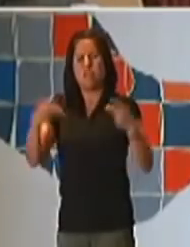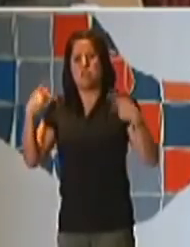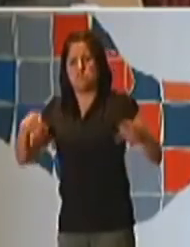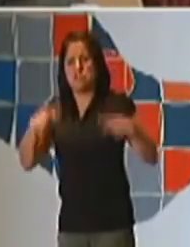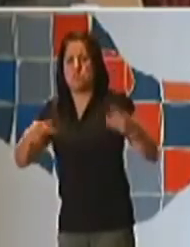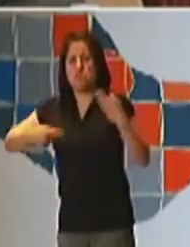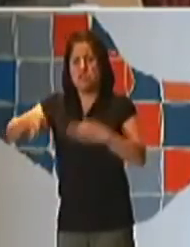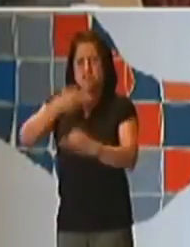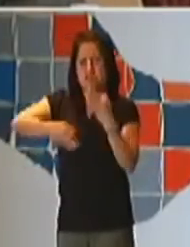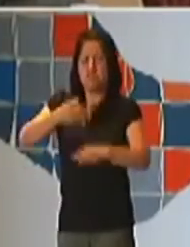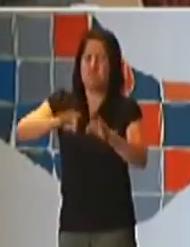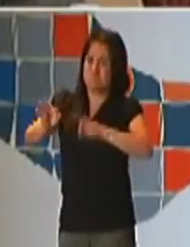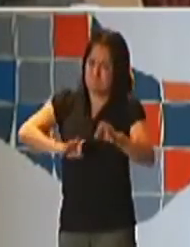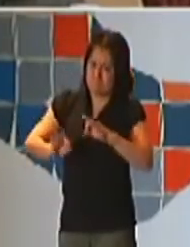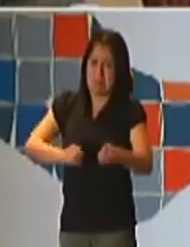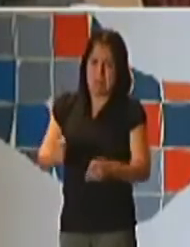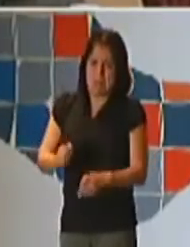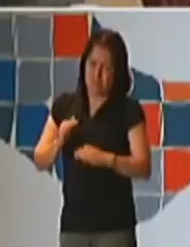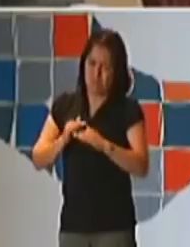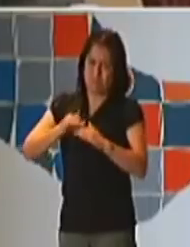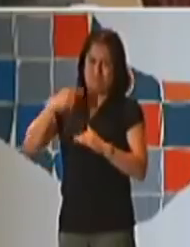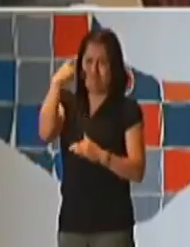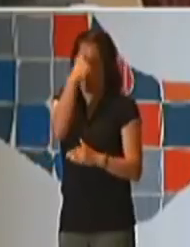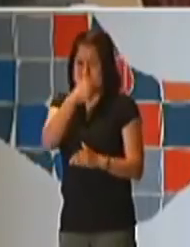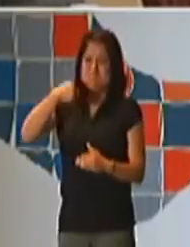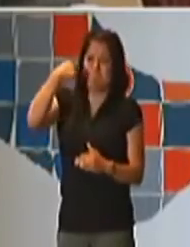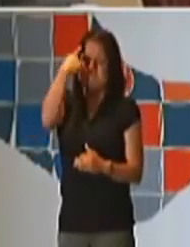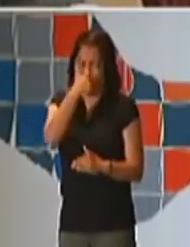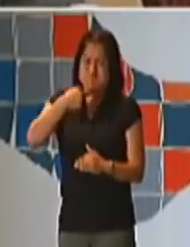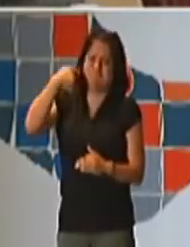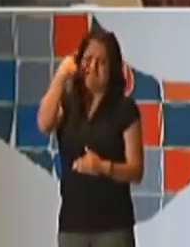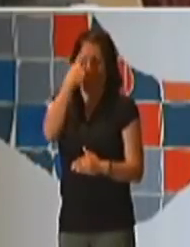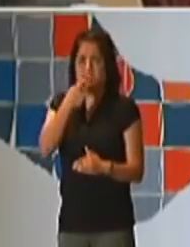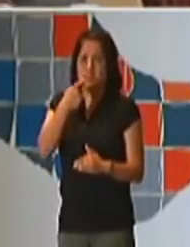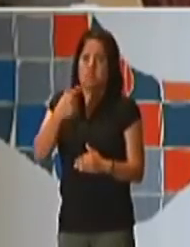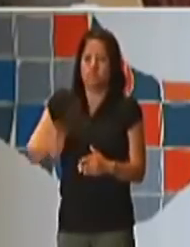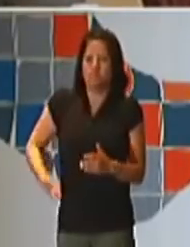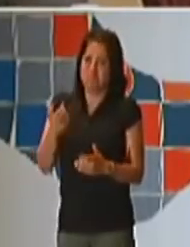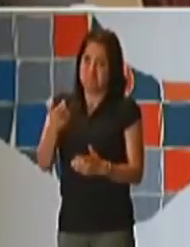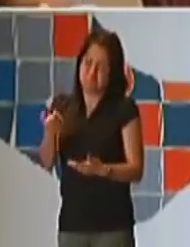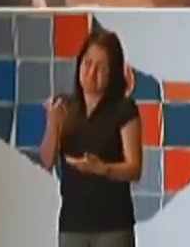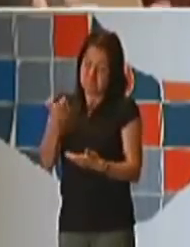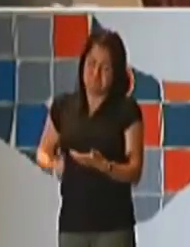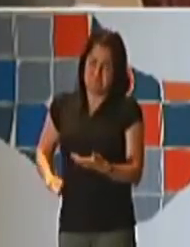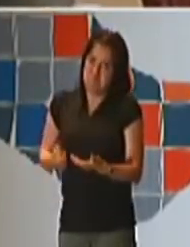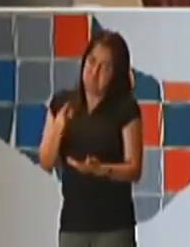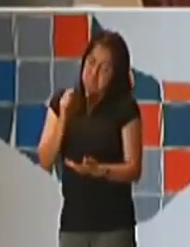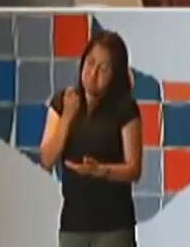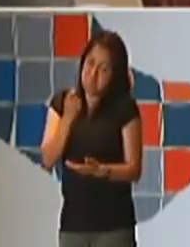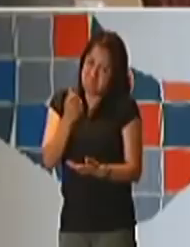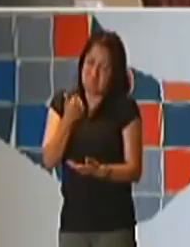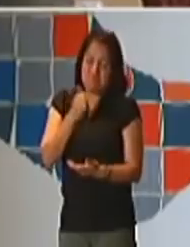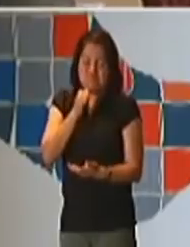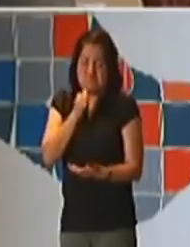Tomás Moro lo había soñado en su utopía pero hubo que esperar cinco siglos para que por fin